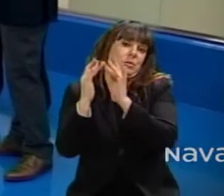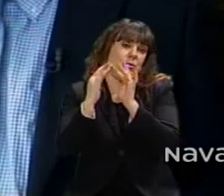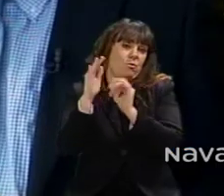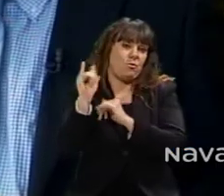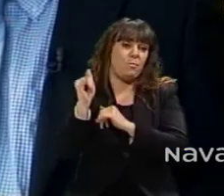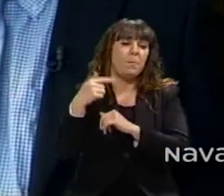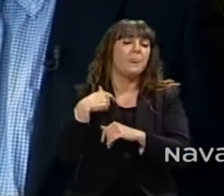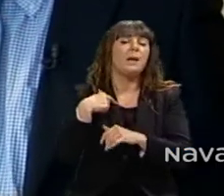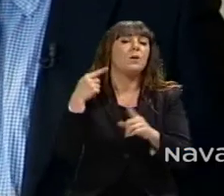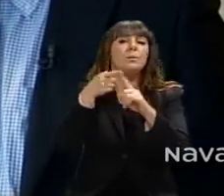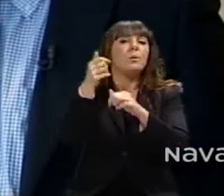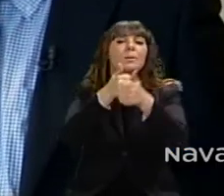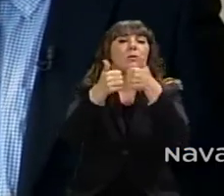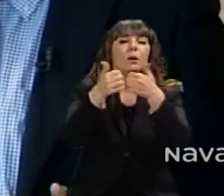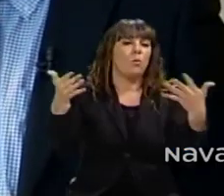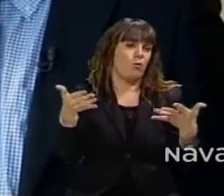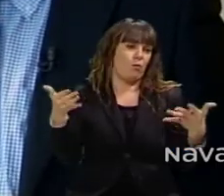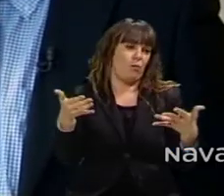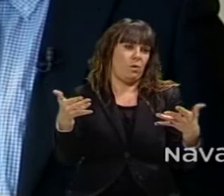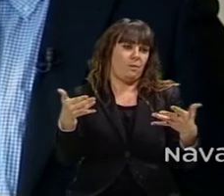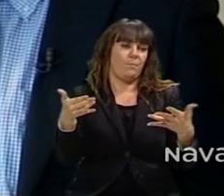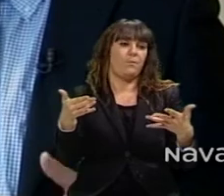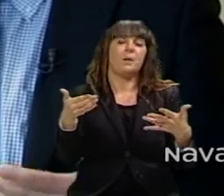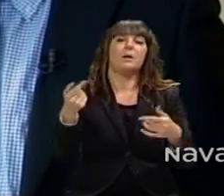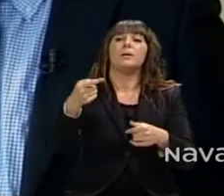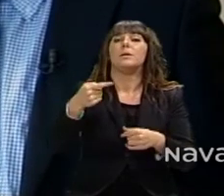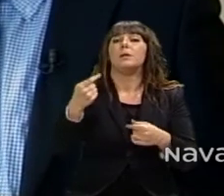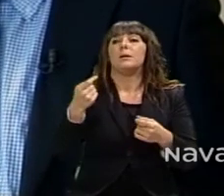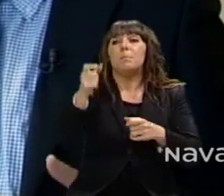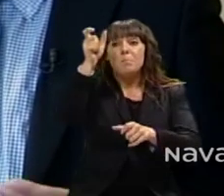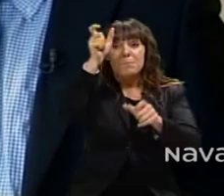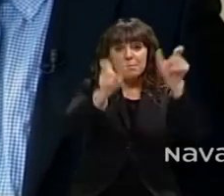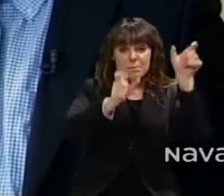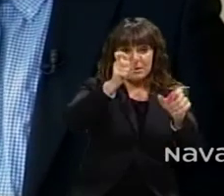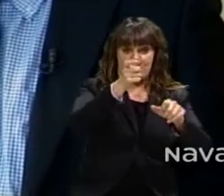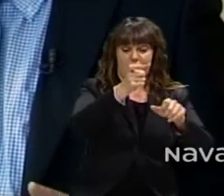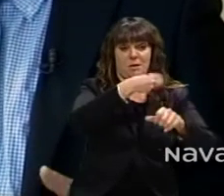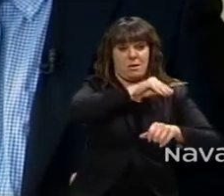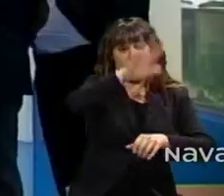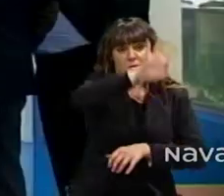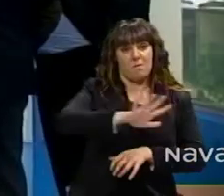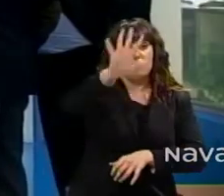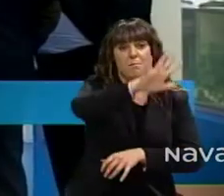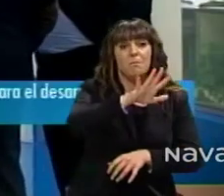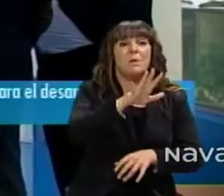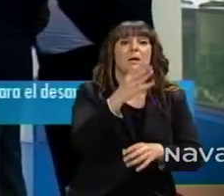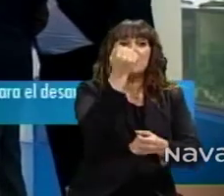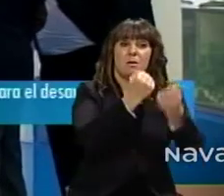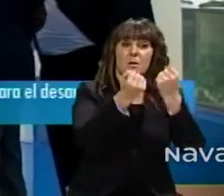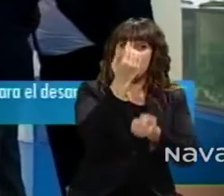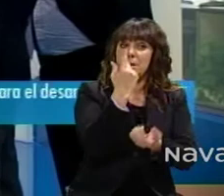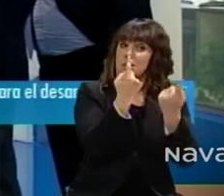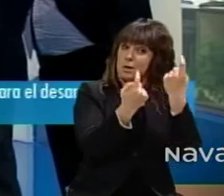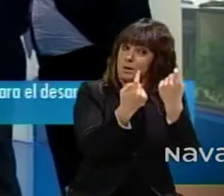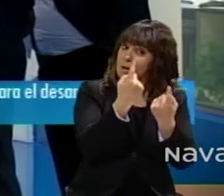prioritario el encontrar inversores españoles interesados en invertir en Carolina